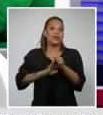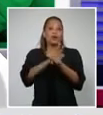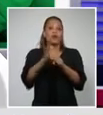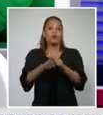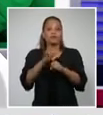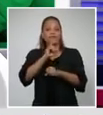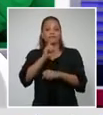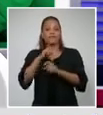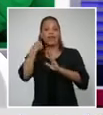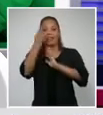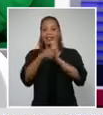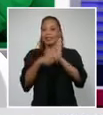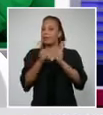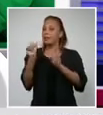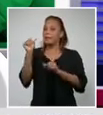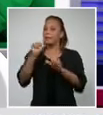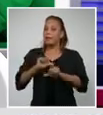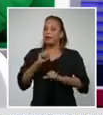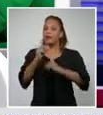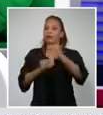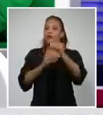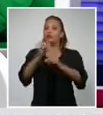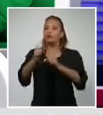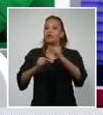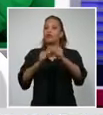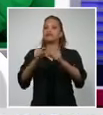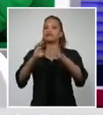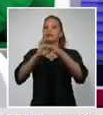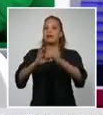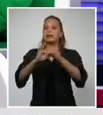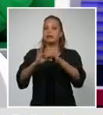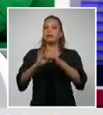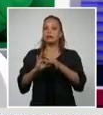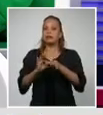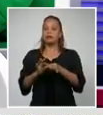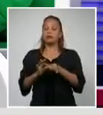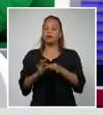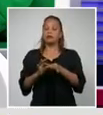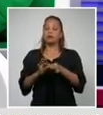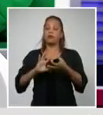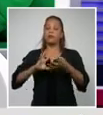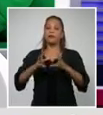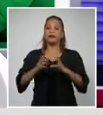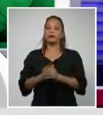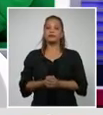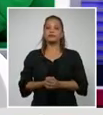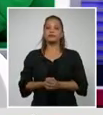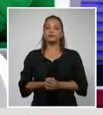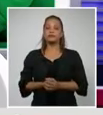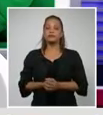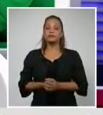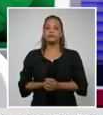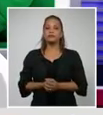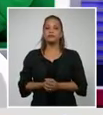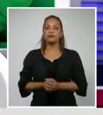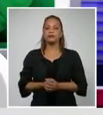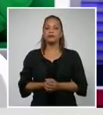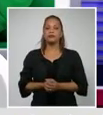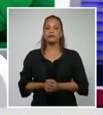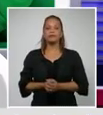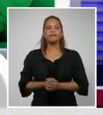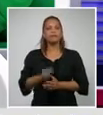a la evolución con complicaciones de esta enfermedad en estos pacientes. Esta